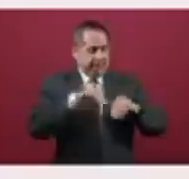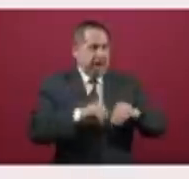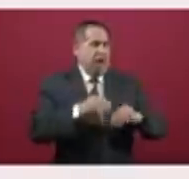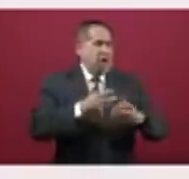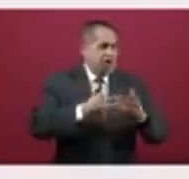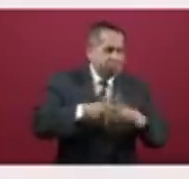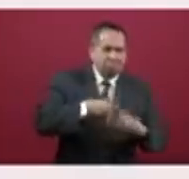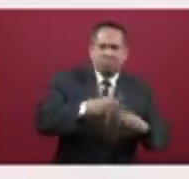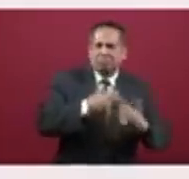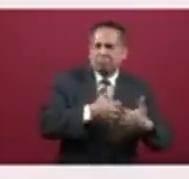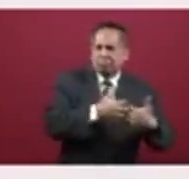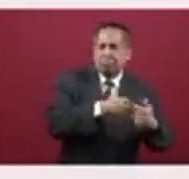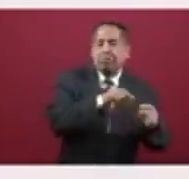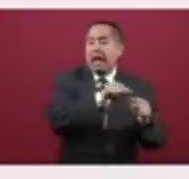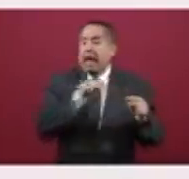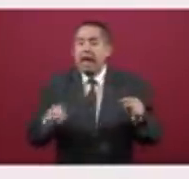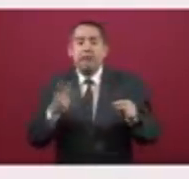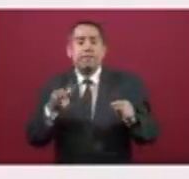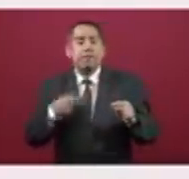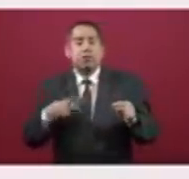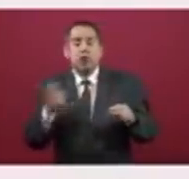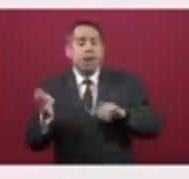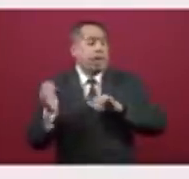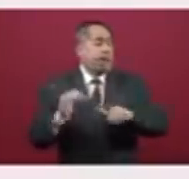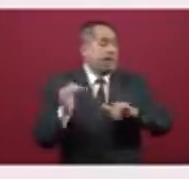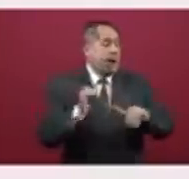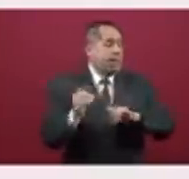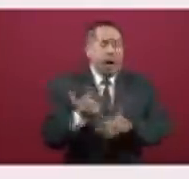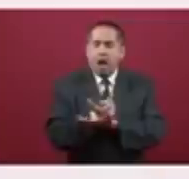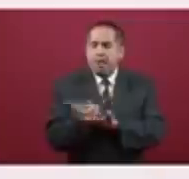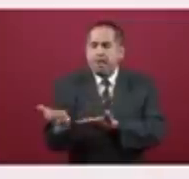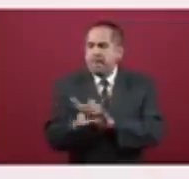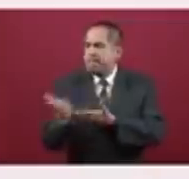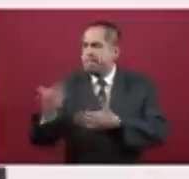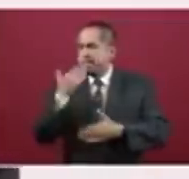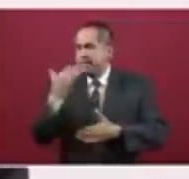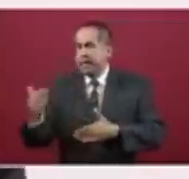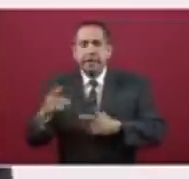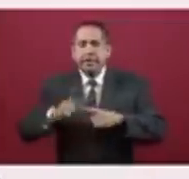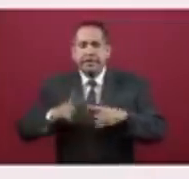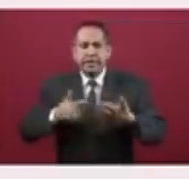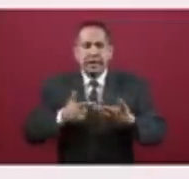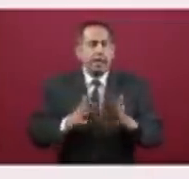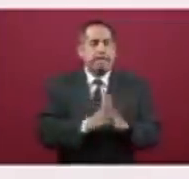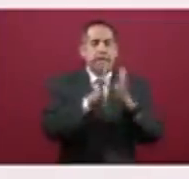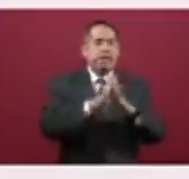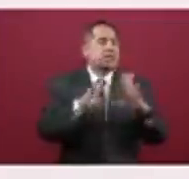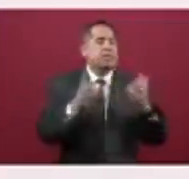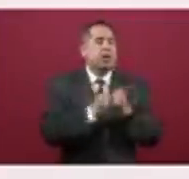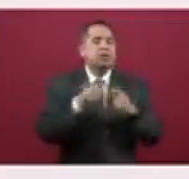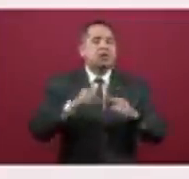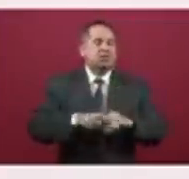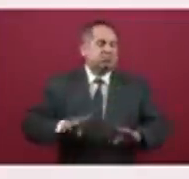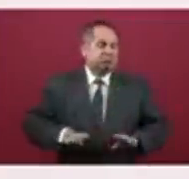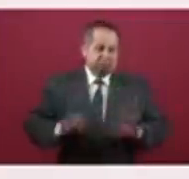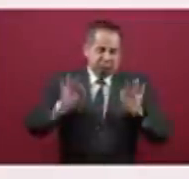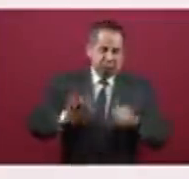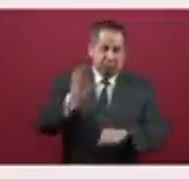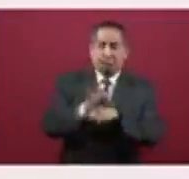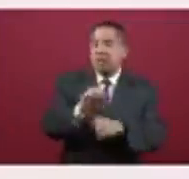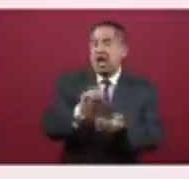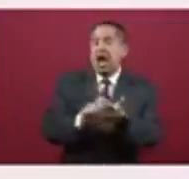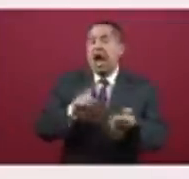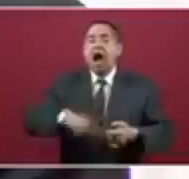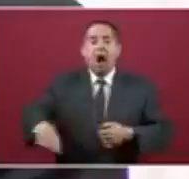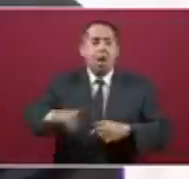y buenos salarios todo ello con la participación y beneficio para los pueblos